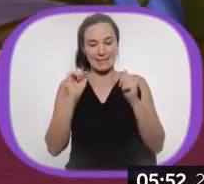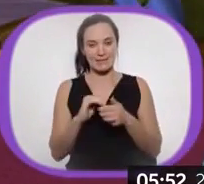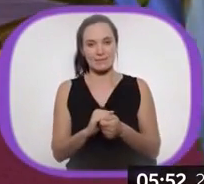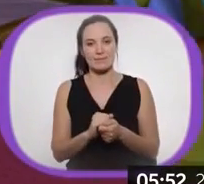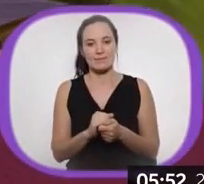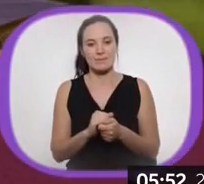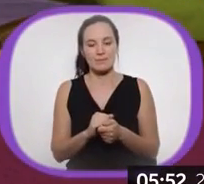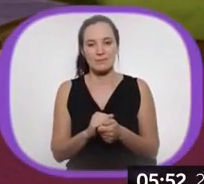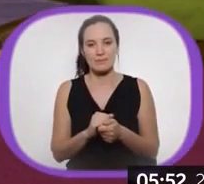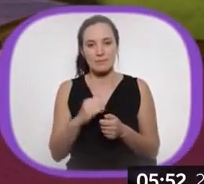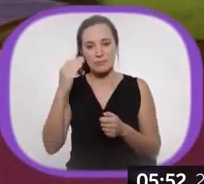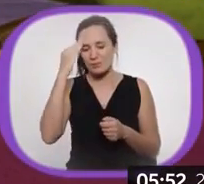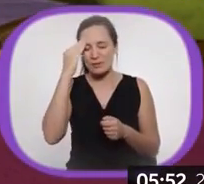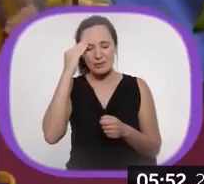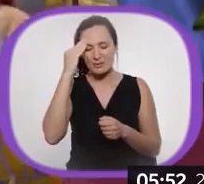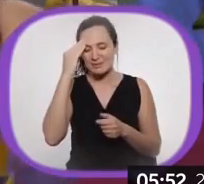¡No!